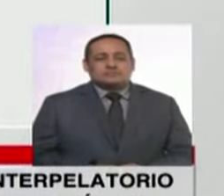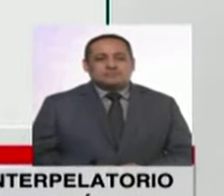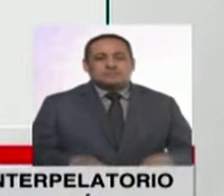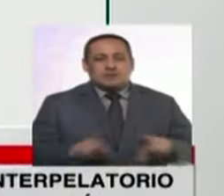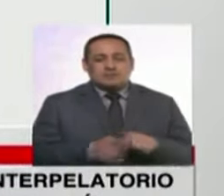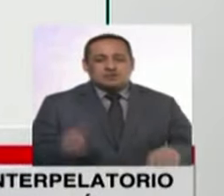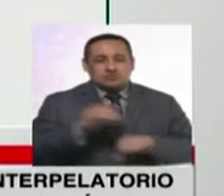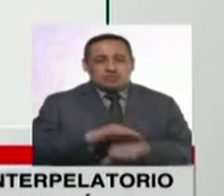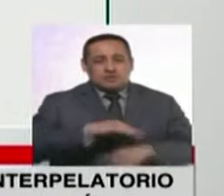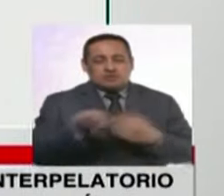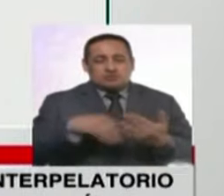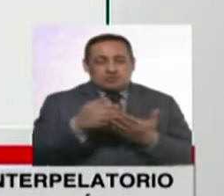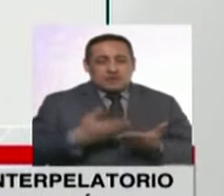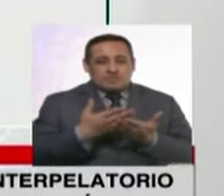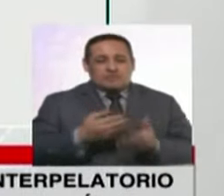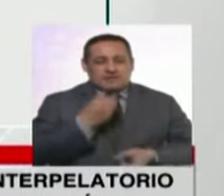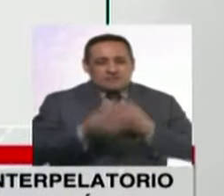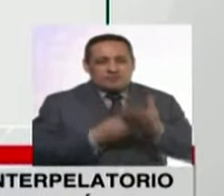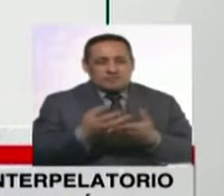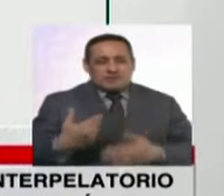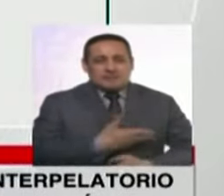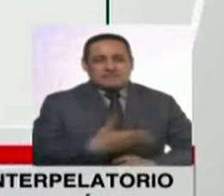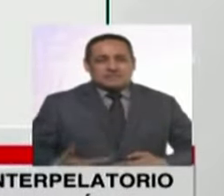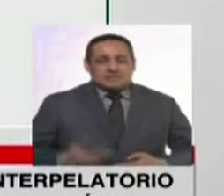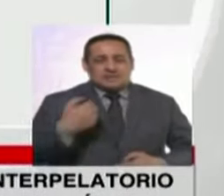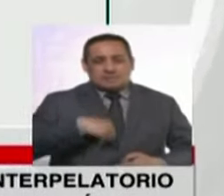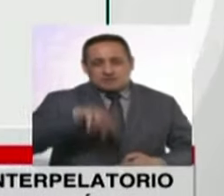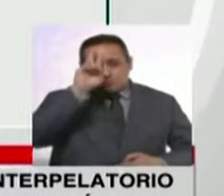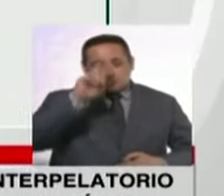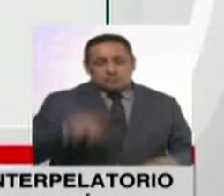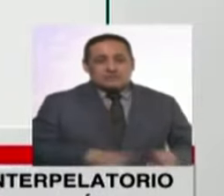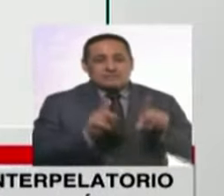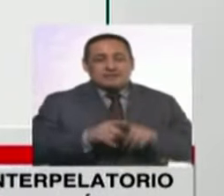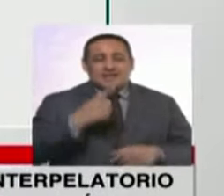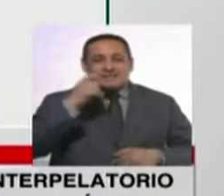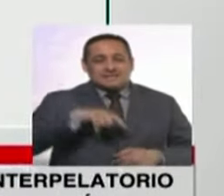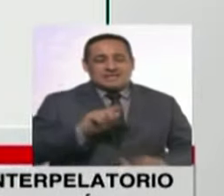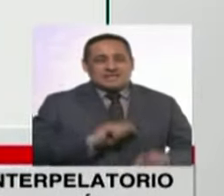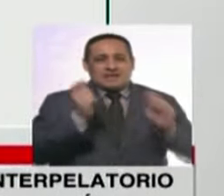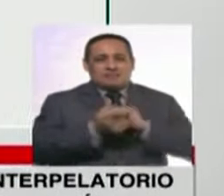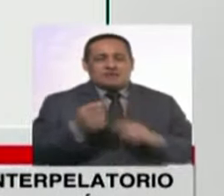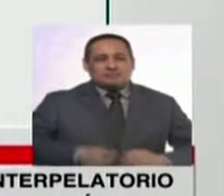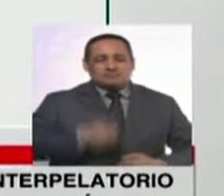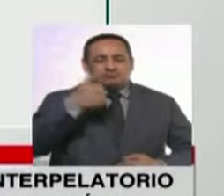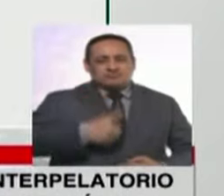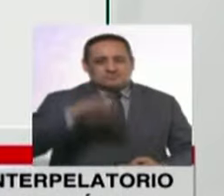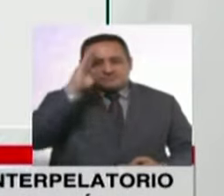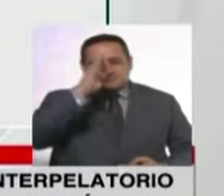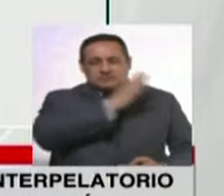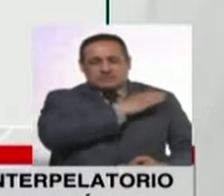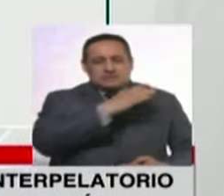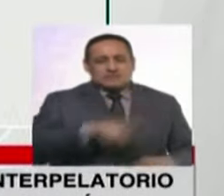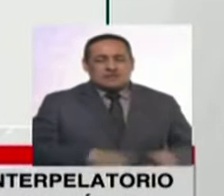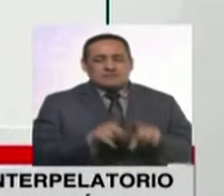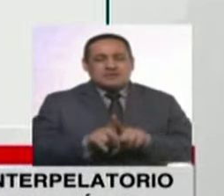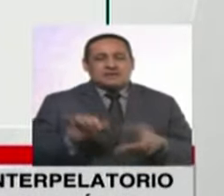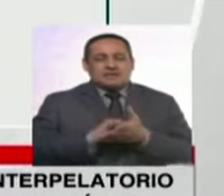respecto de las circunstancias en que comuniqué al señor presidente a la República la necesidad de cambiar al comandante general de la Policía Nacional de Perú